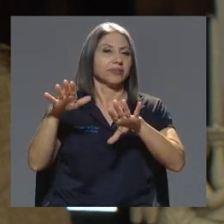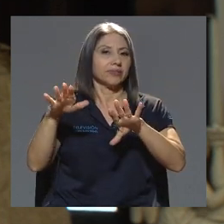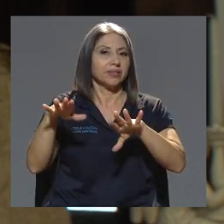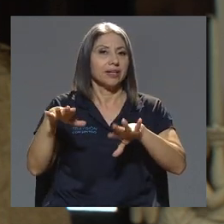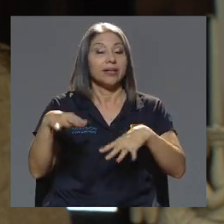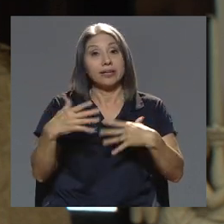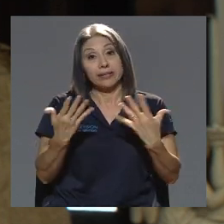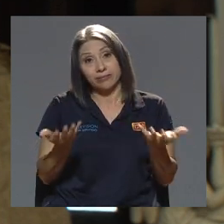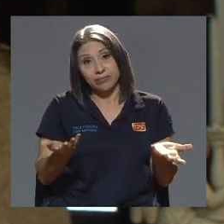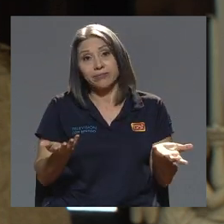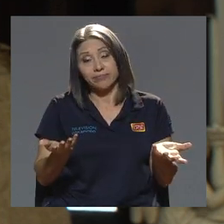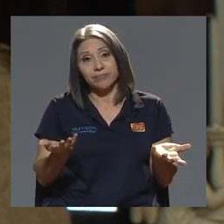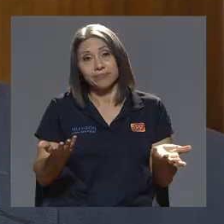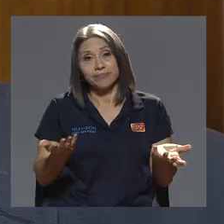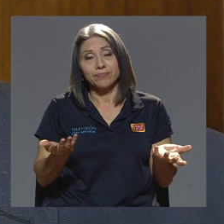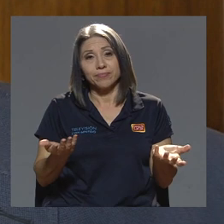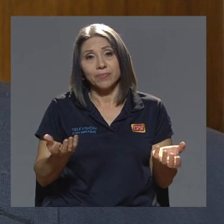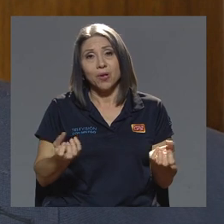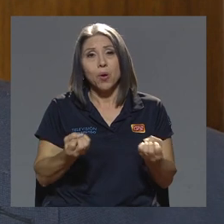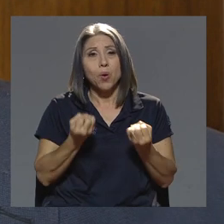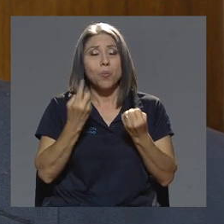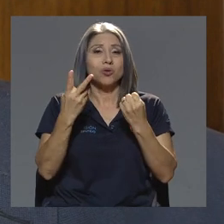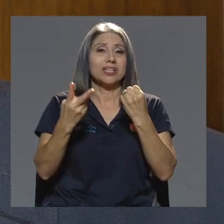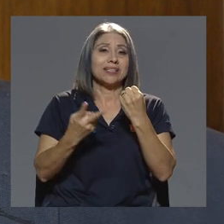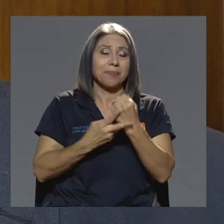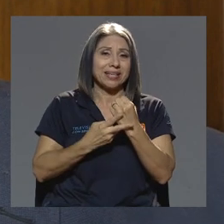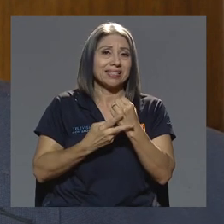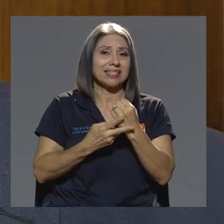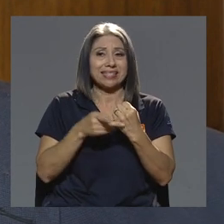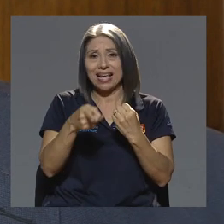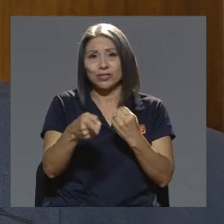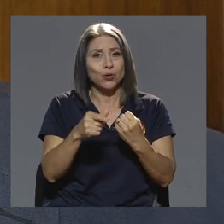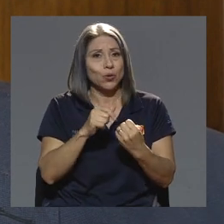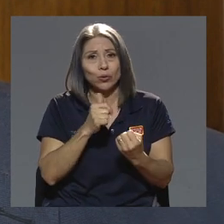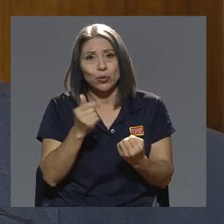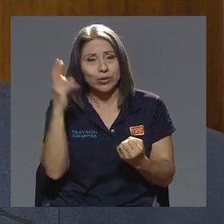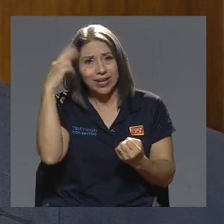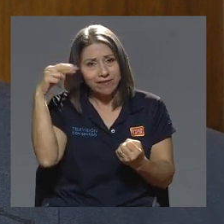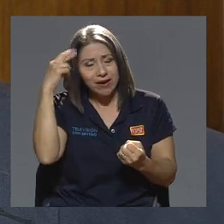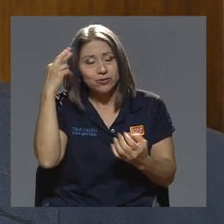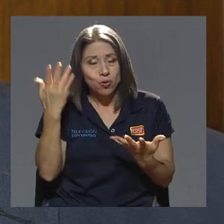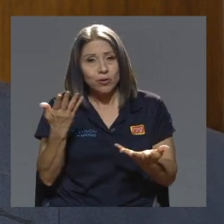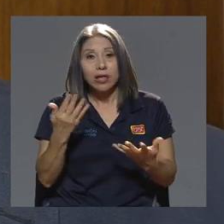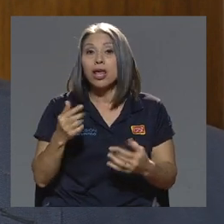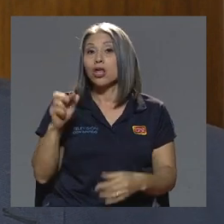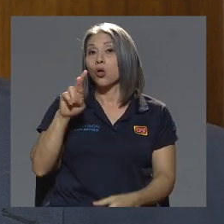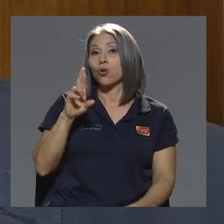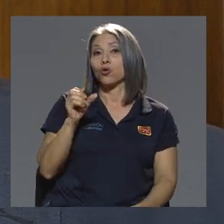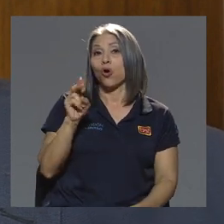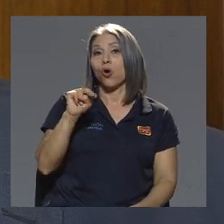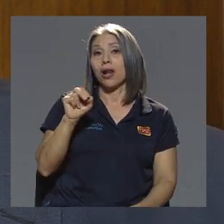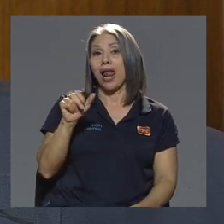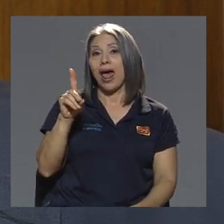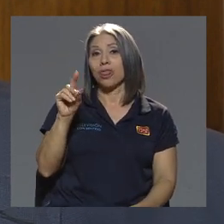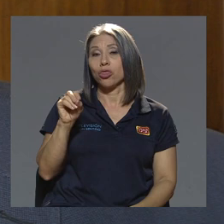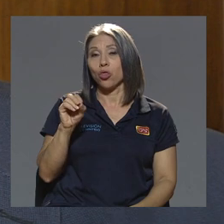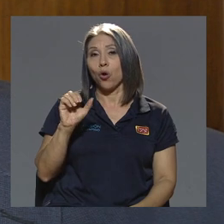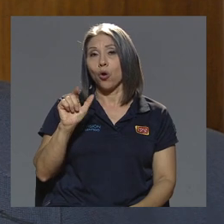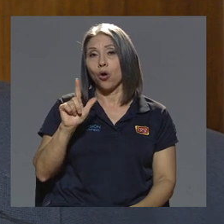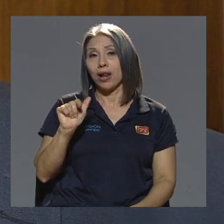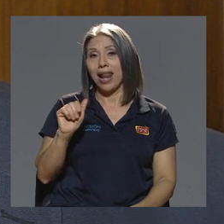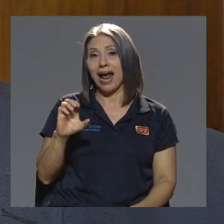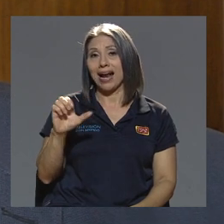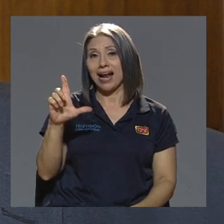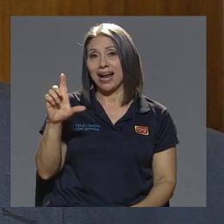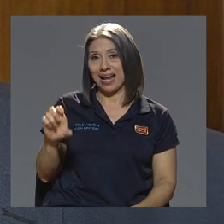no sin razón en muchos casos, pero que no debiera de hacer. Y me decía don Rolando Laclé, casualmente, quien le recibió a usted cuando llegó a